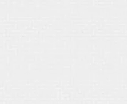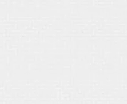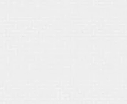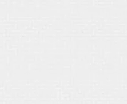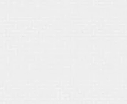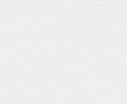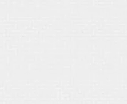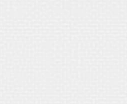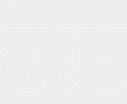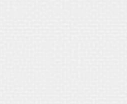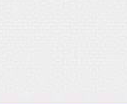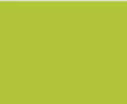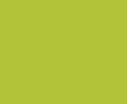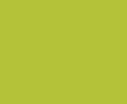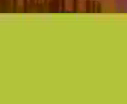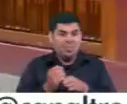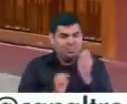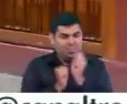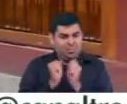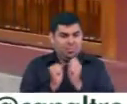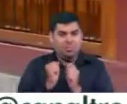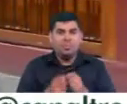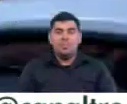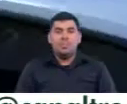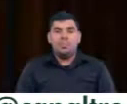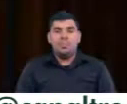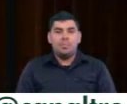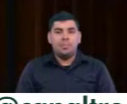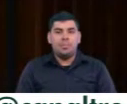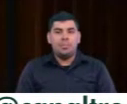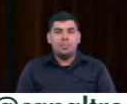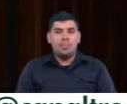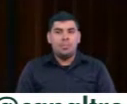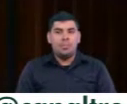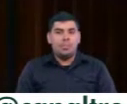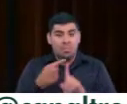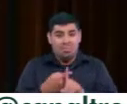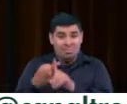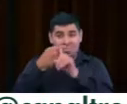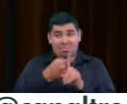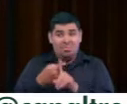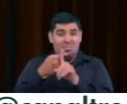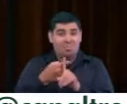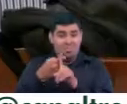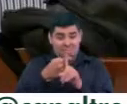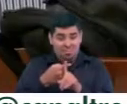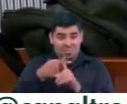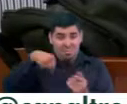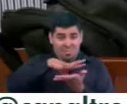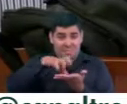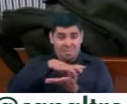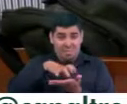ganando punto con la procuraduría de santander consideró que en la licitación para el banco de maquinarias